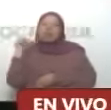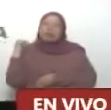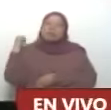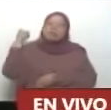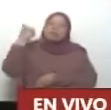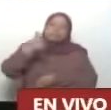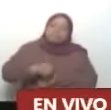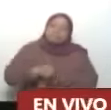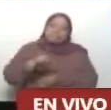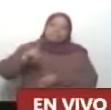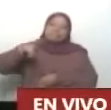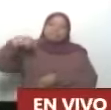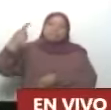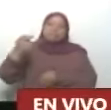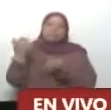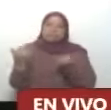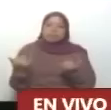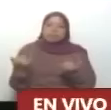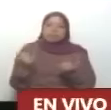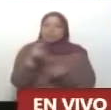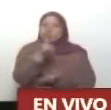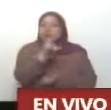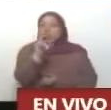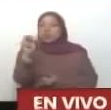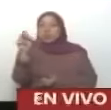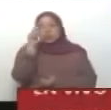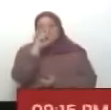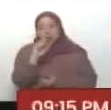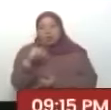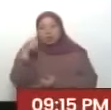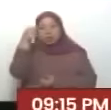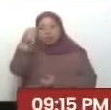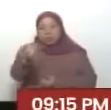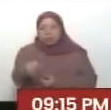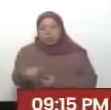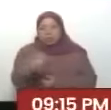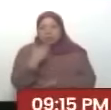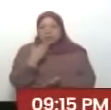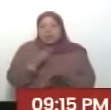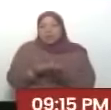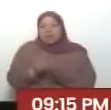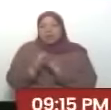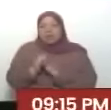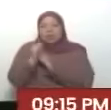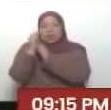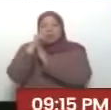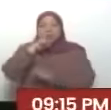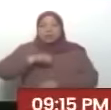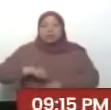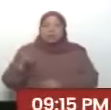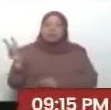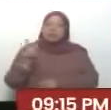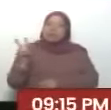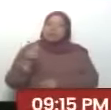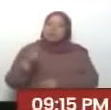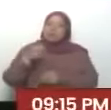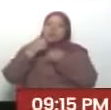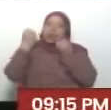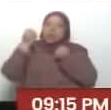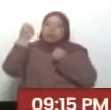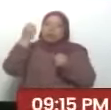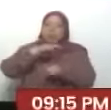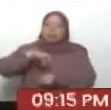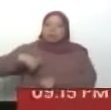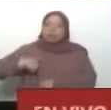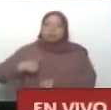después. Y mira por dónde vamos, 200 años después, gracias a ellos y a ellas. Así que nuestra lucha no es por nosotros mismos, no